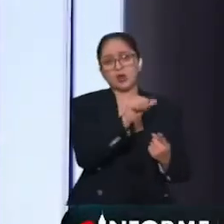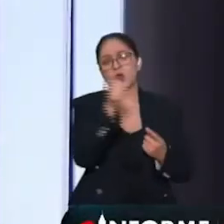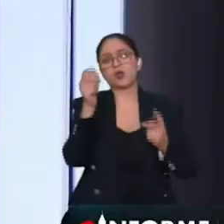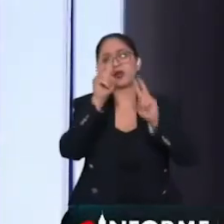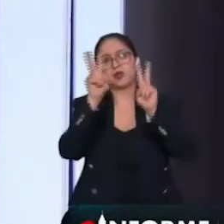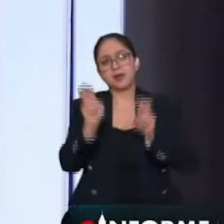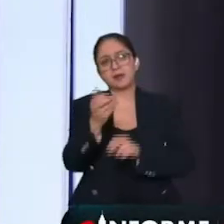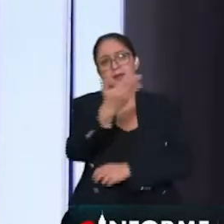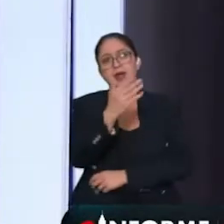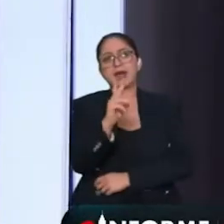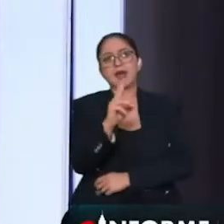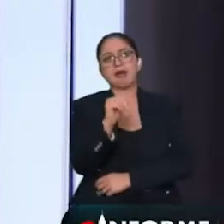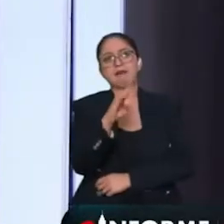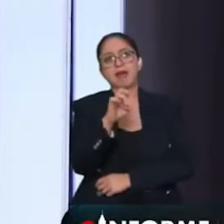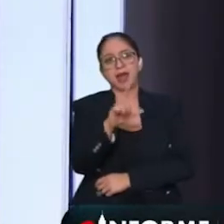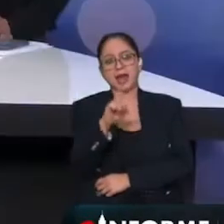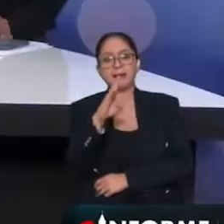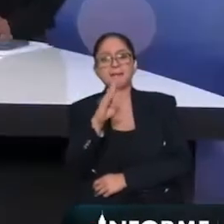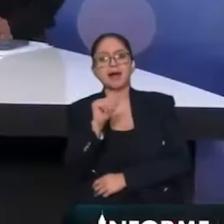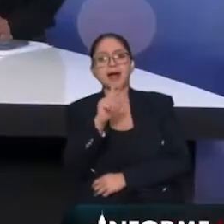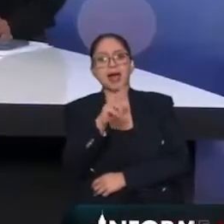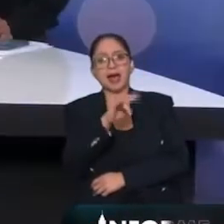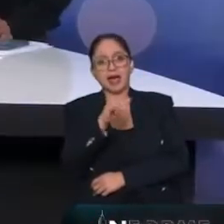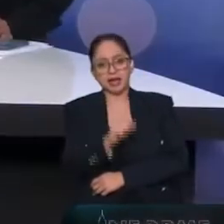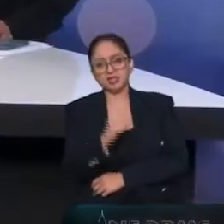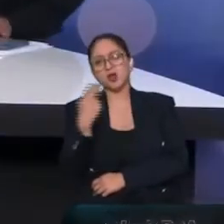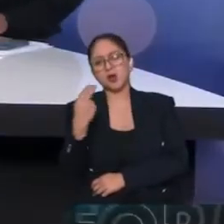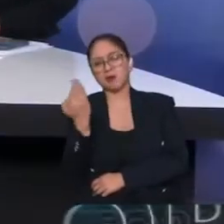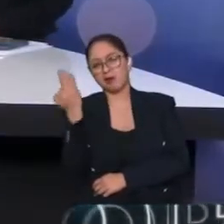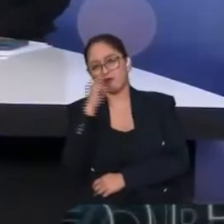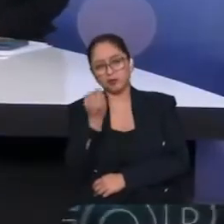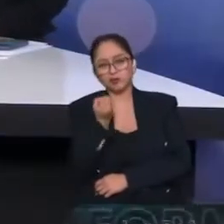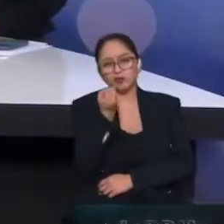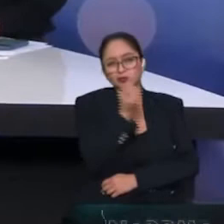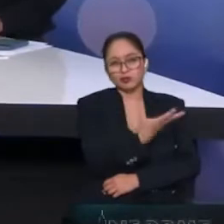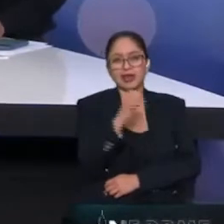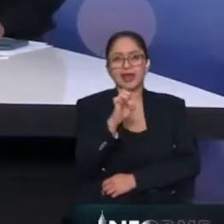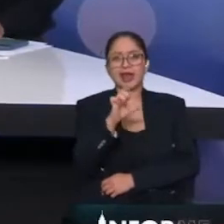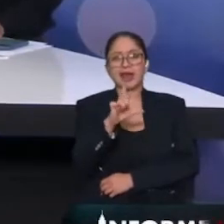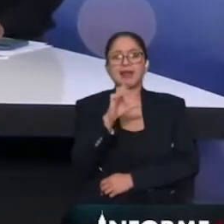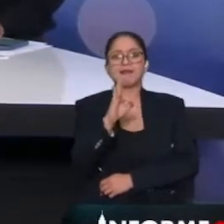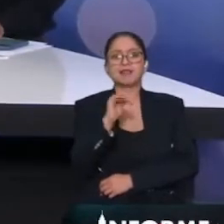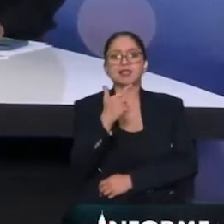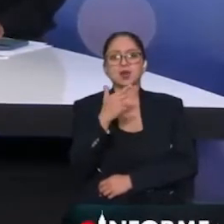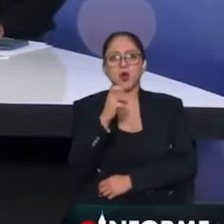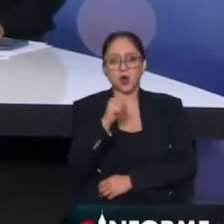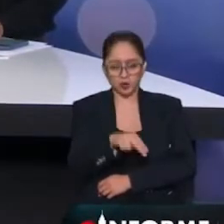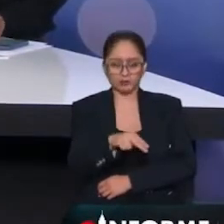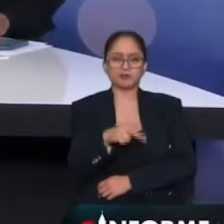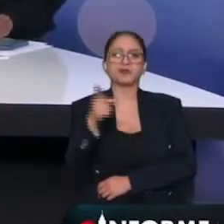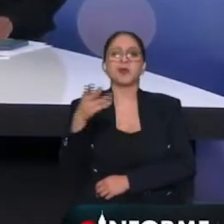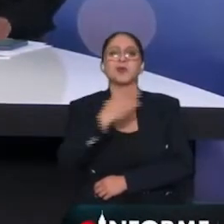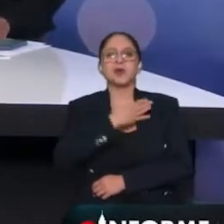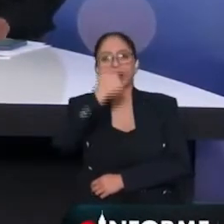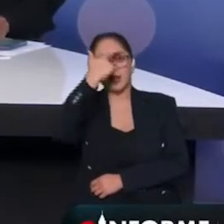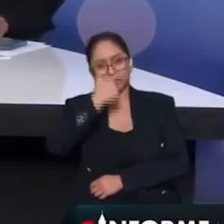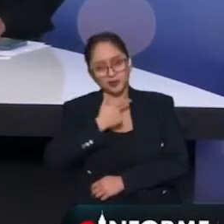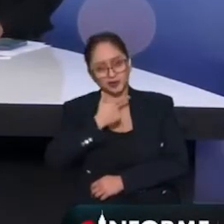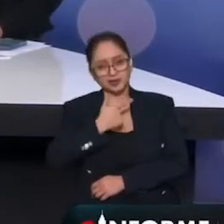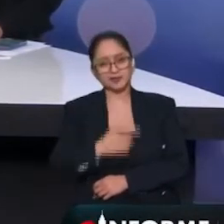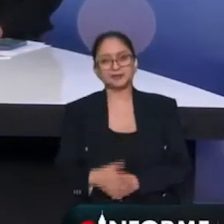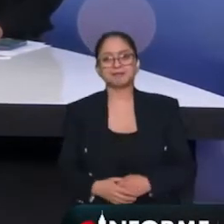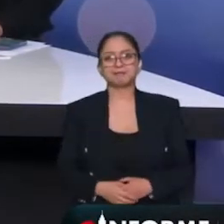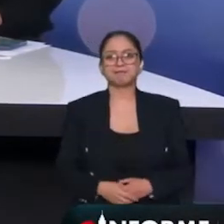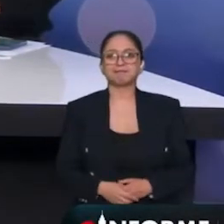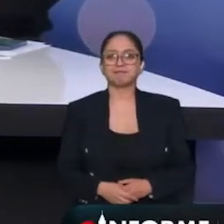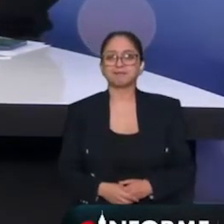Rafael Barajas, el Fisgón. Rafael, bienvenido. Muy buenas noches. Pues muchas gracias por el espacio, es un gusto estar